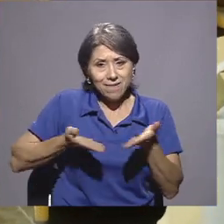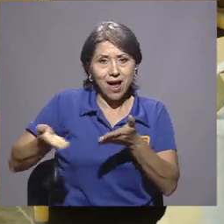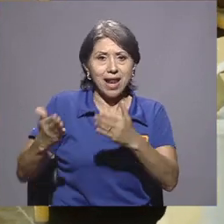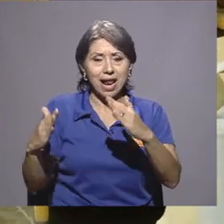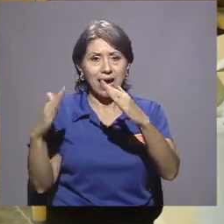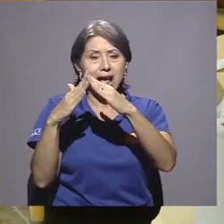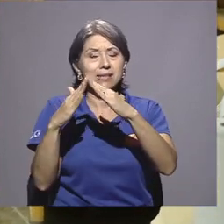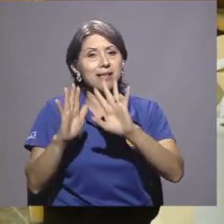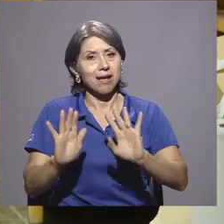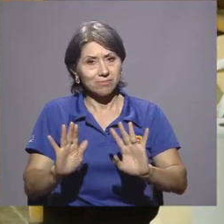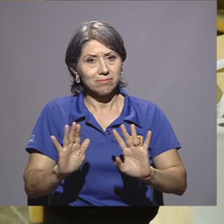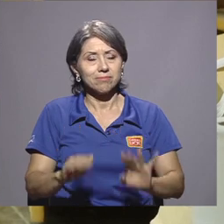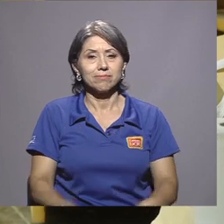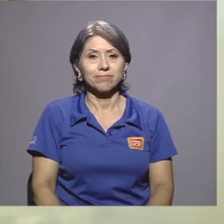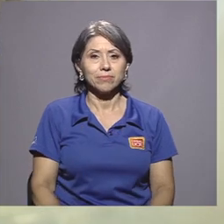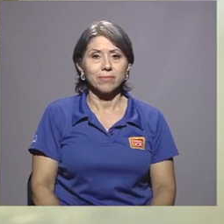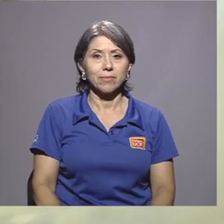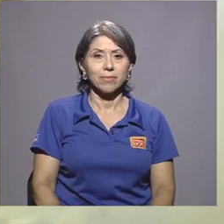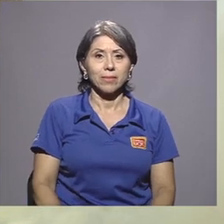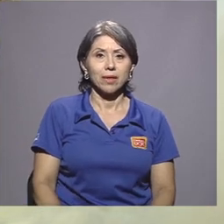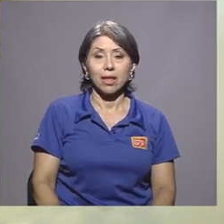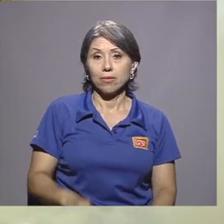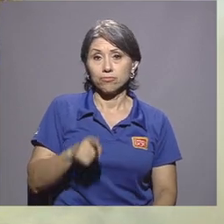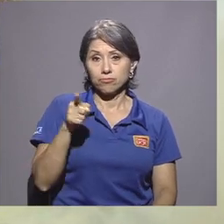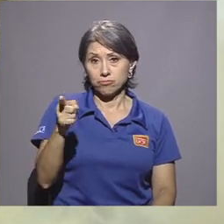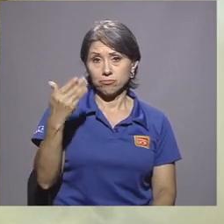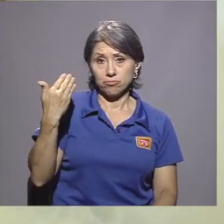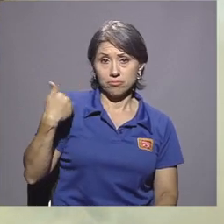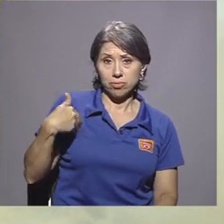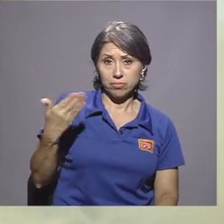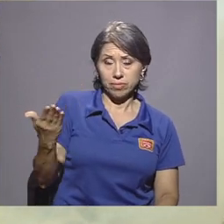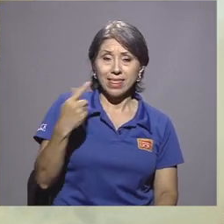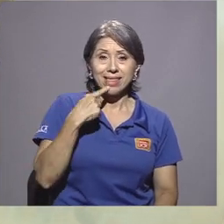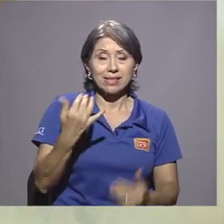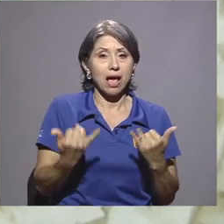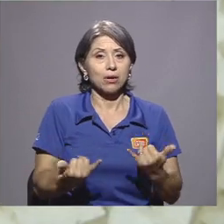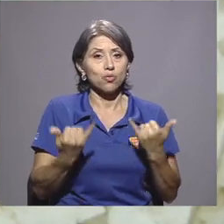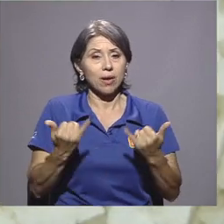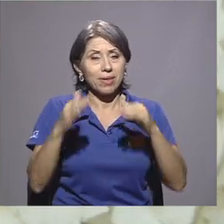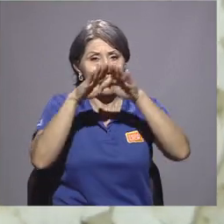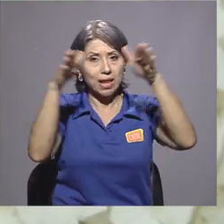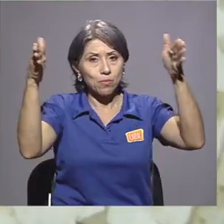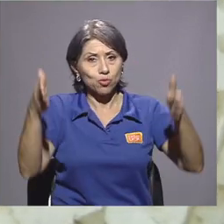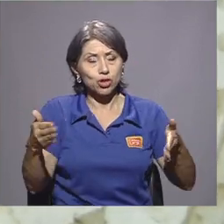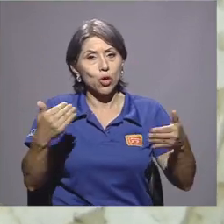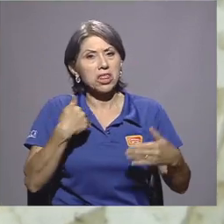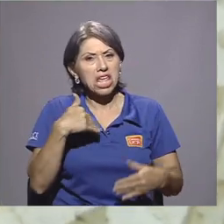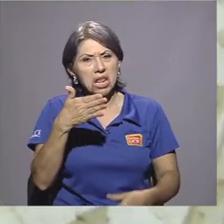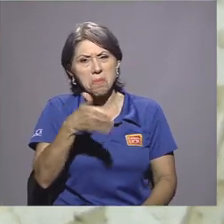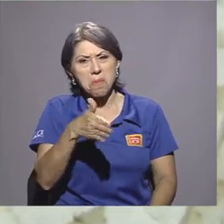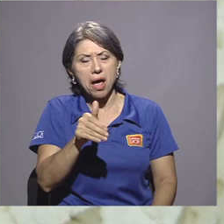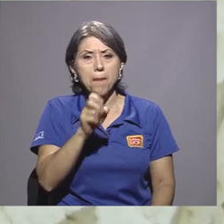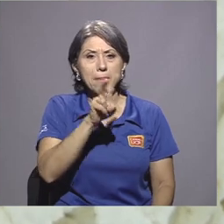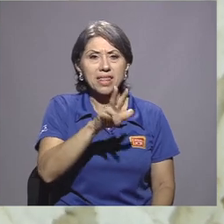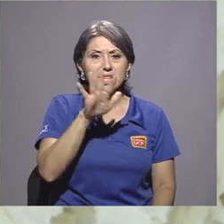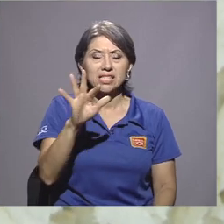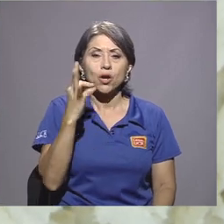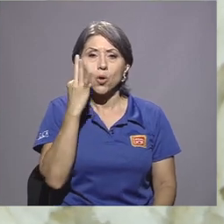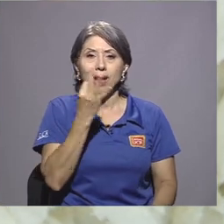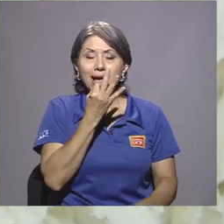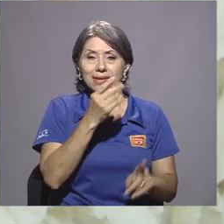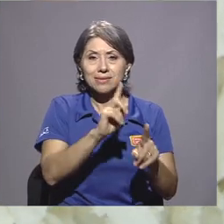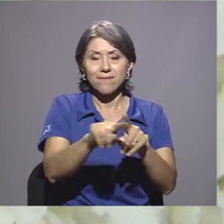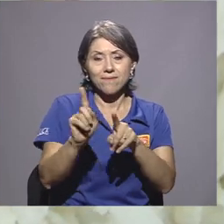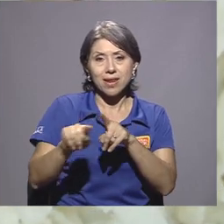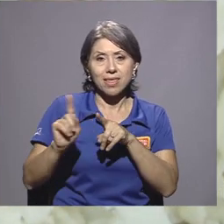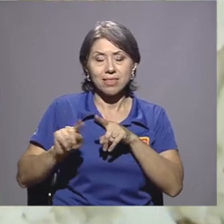casa. De acuerdo con Paniagua, actualmente el museo alberga alrededor de 25 granjas